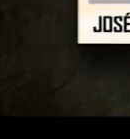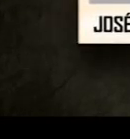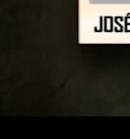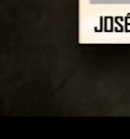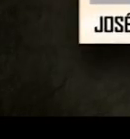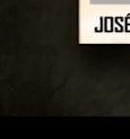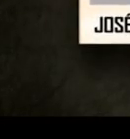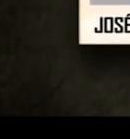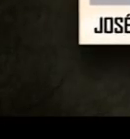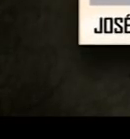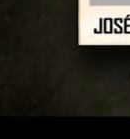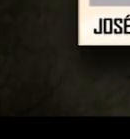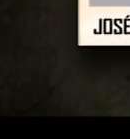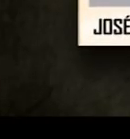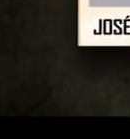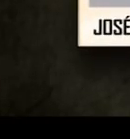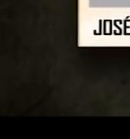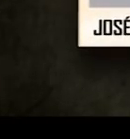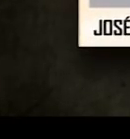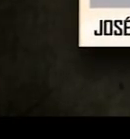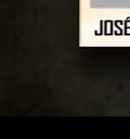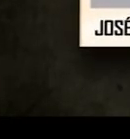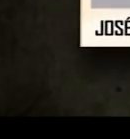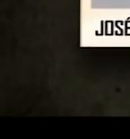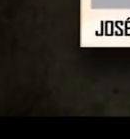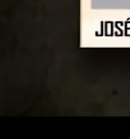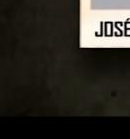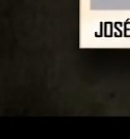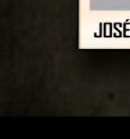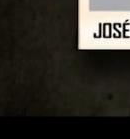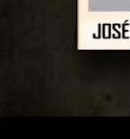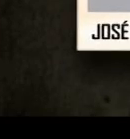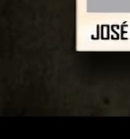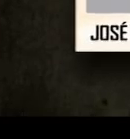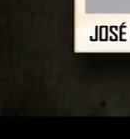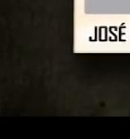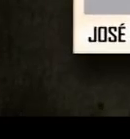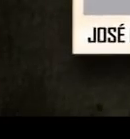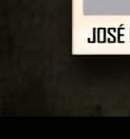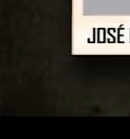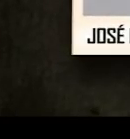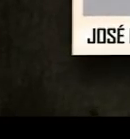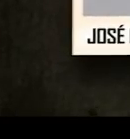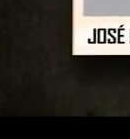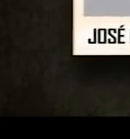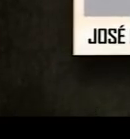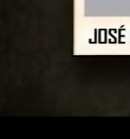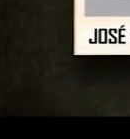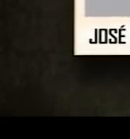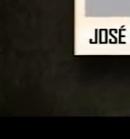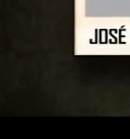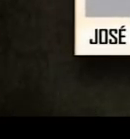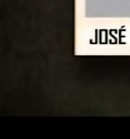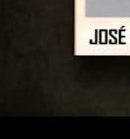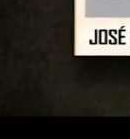Miravalle, Tumbaco. Lo estamos buscando. Ayúdanos a encontrarlo. Llama